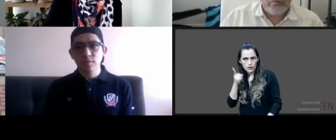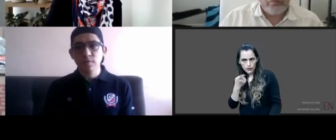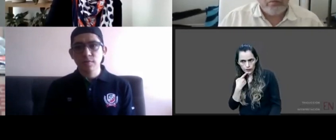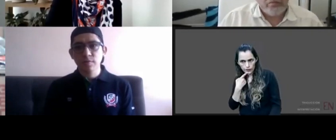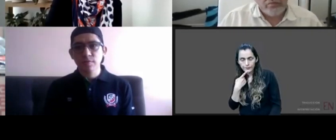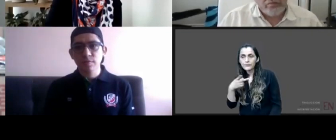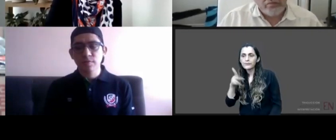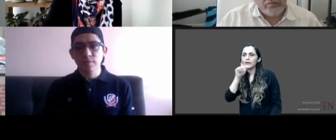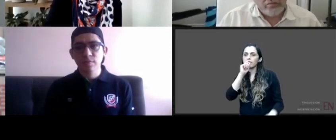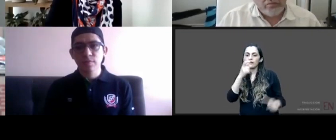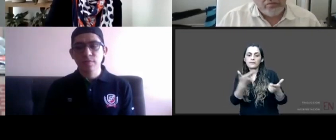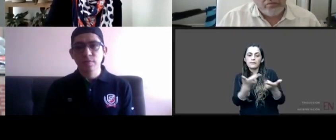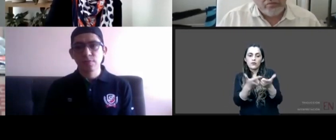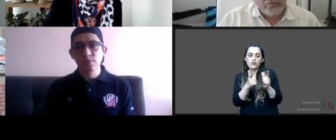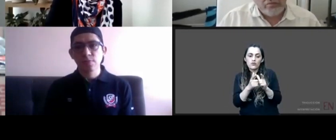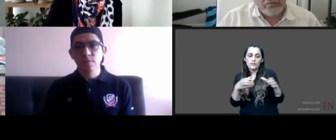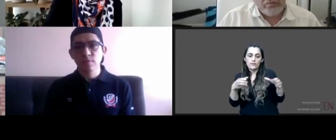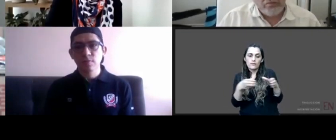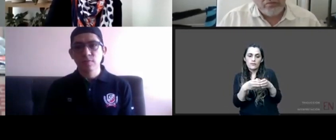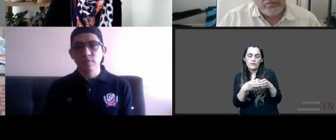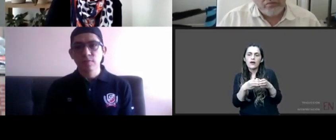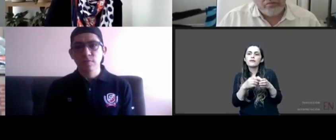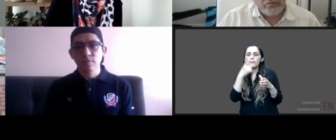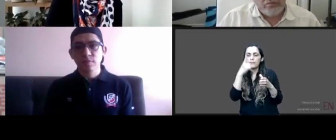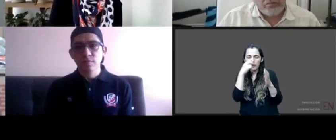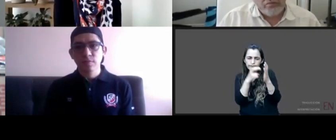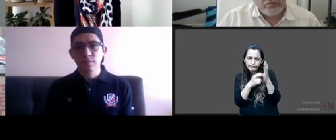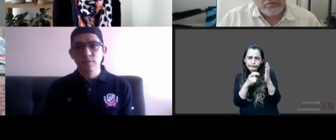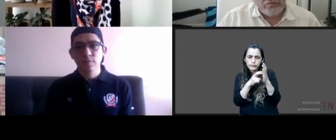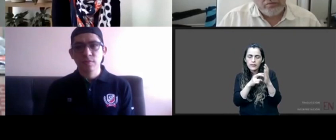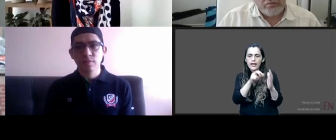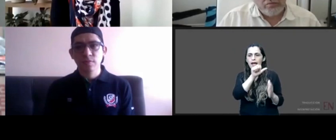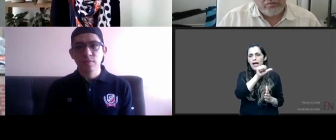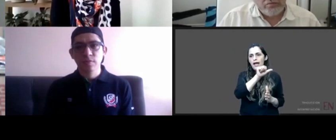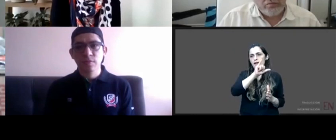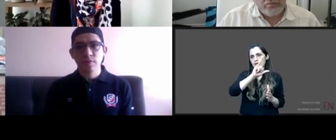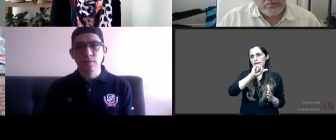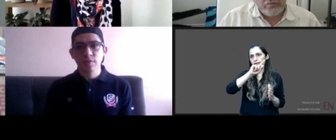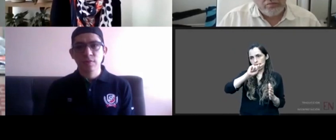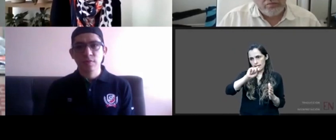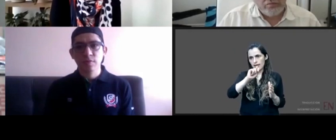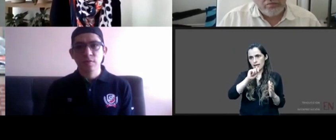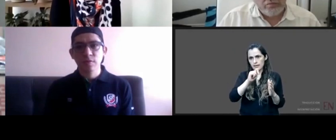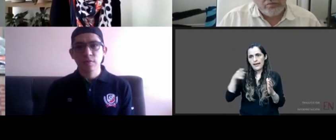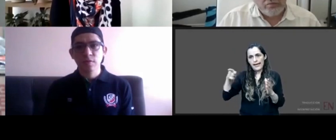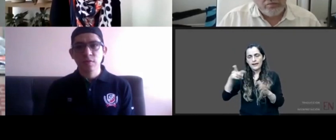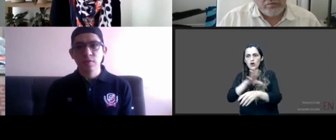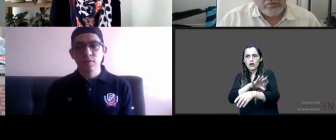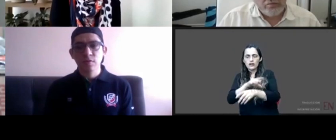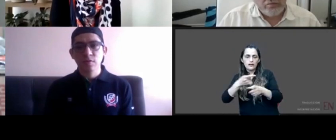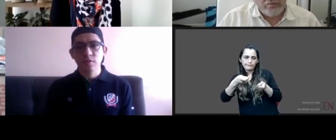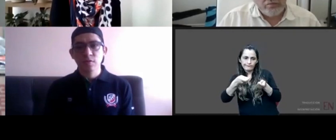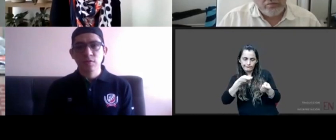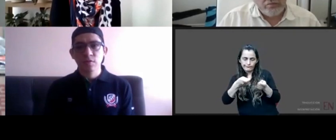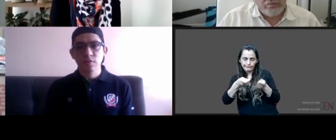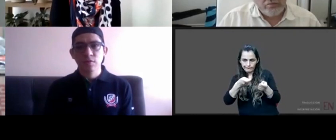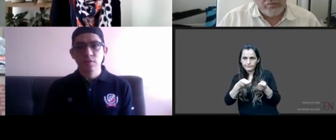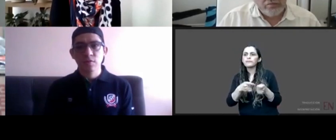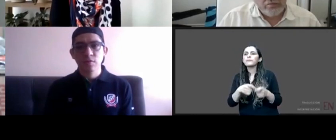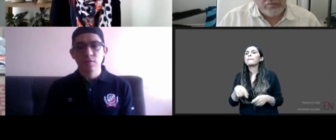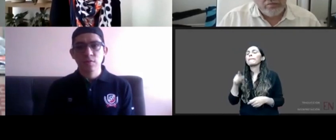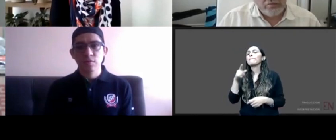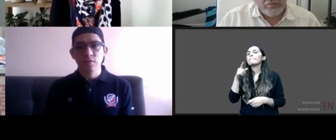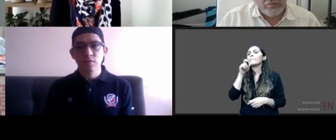de intérpretes sordos en formación de la Asociación de Intérpretes y Traductores de la República Mexicana.